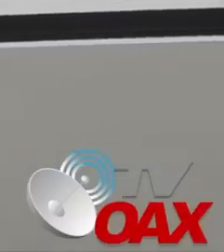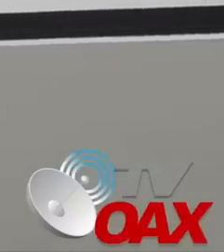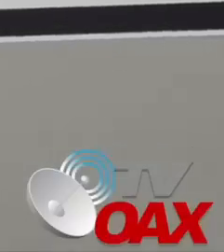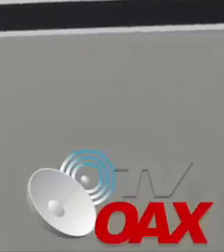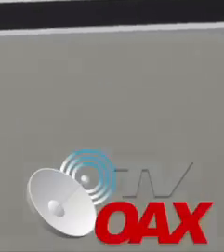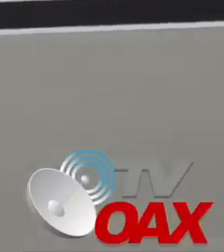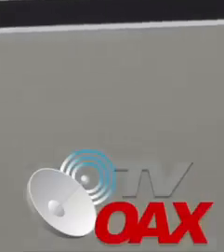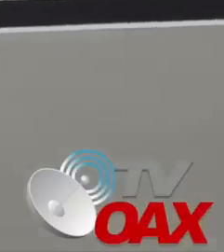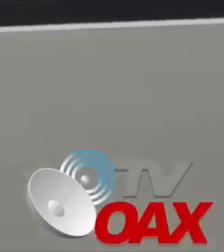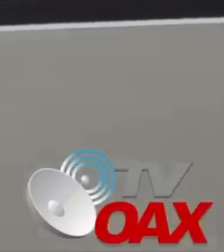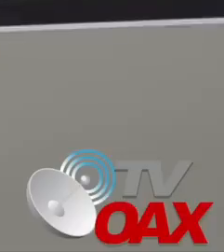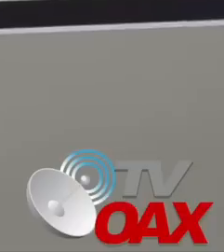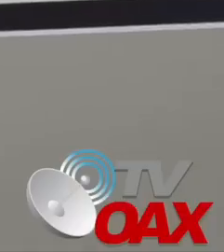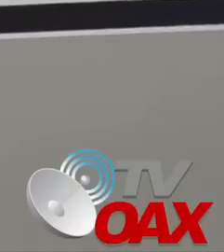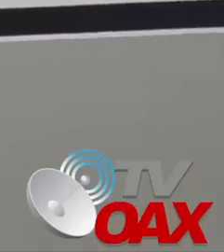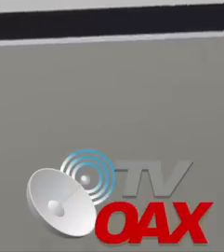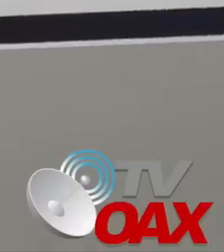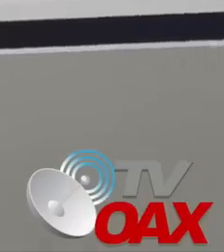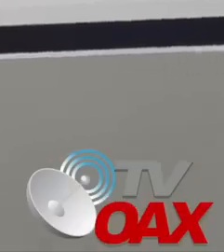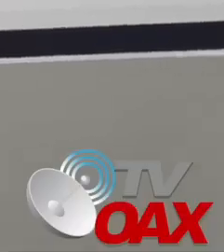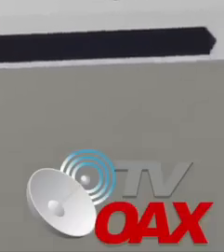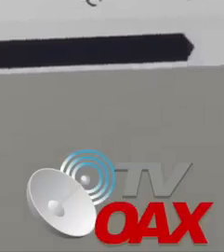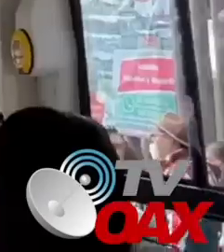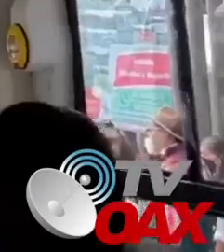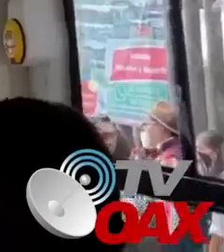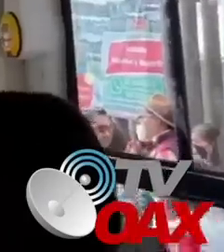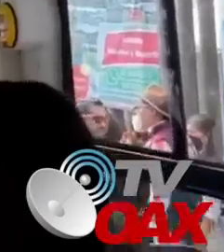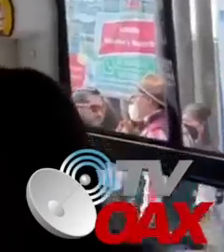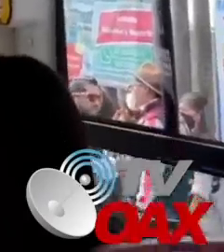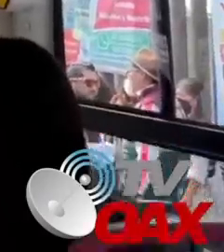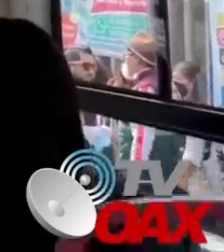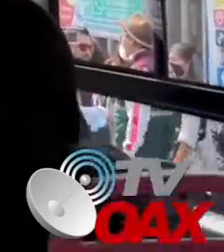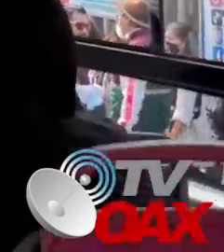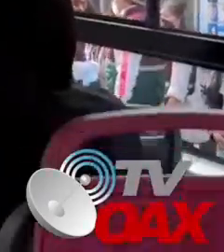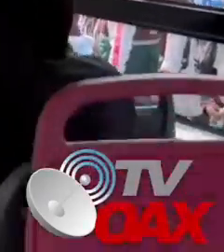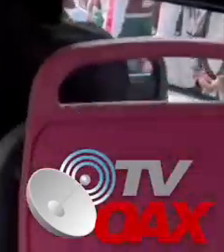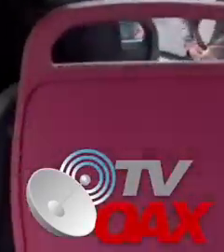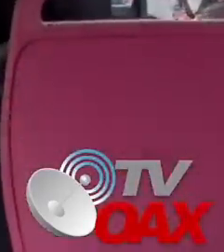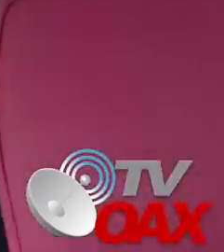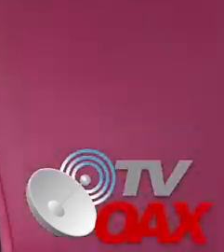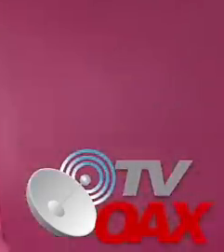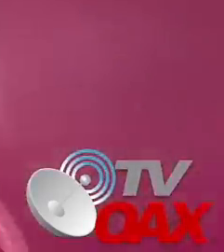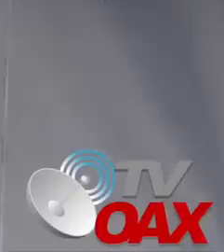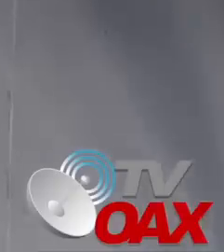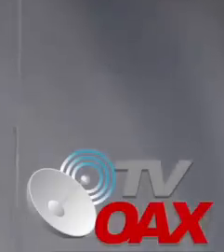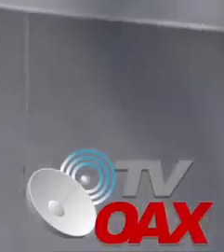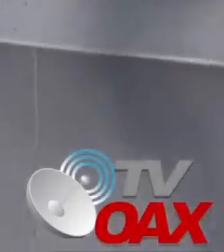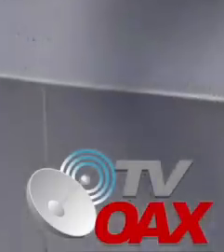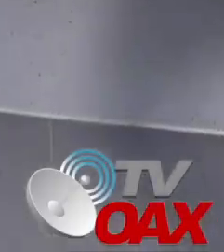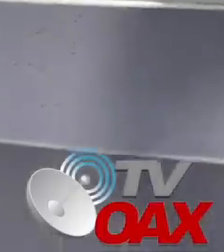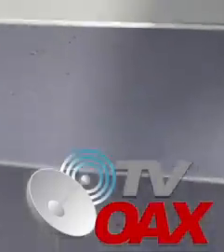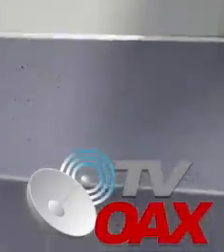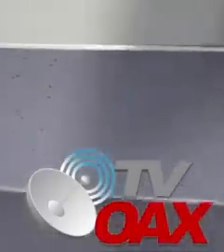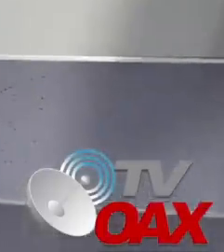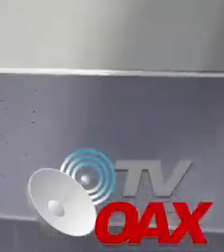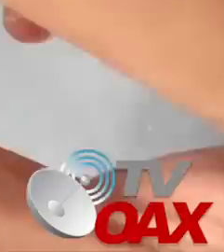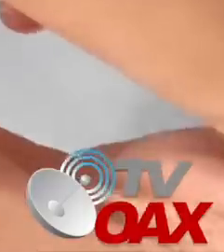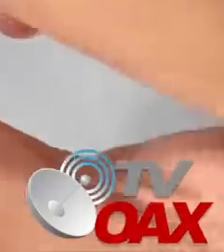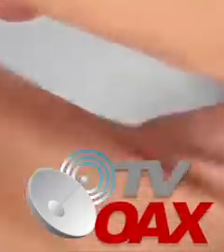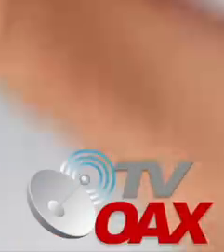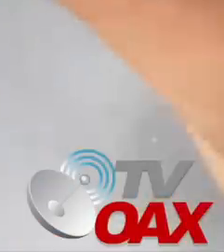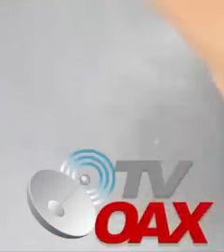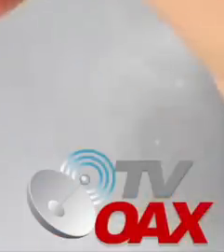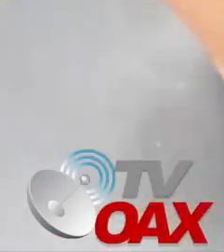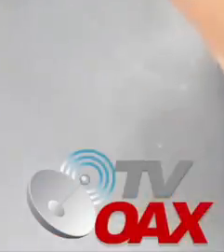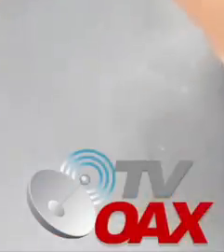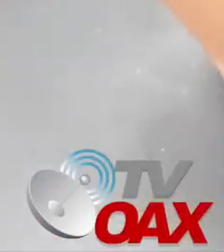Acualtépetl. Por si esto fuera poco, contará con conexiones en la línea 8 del metro de la Ciudad de México y